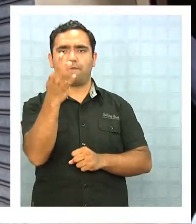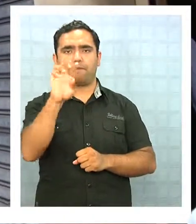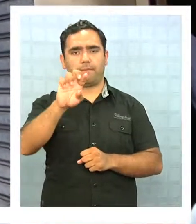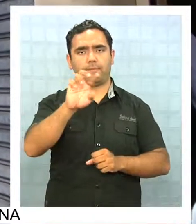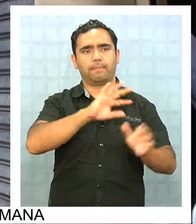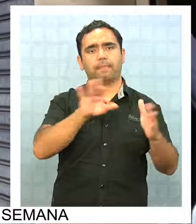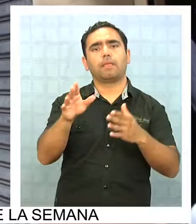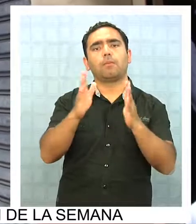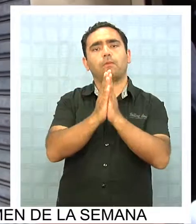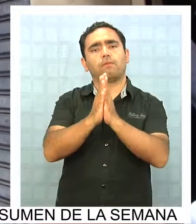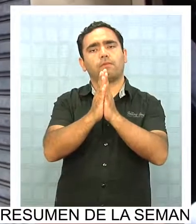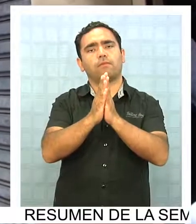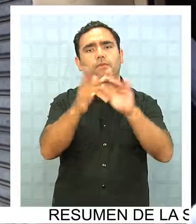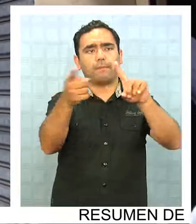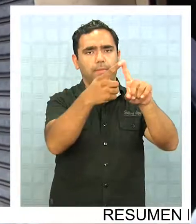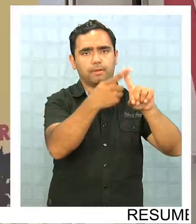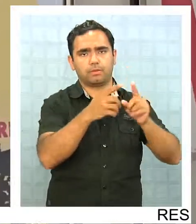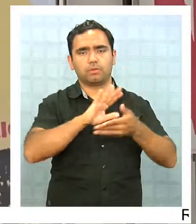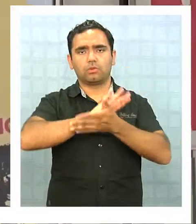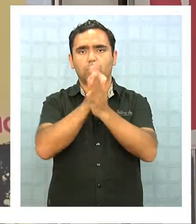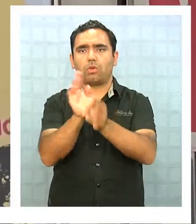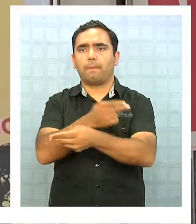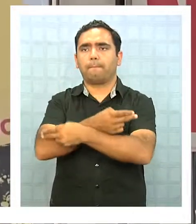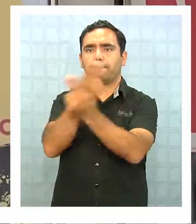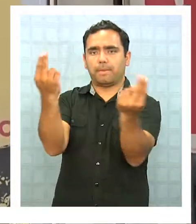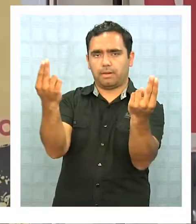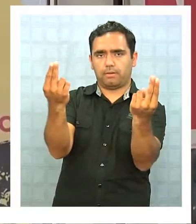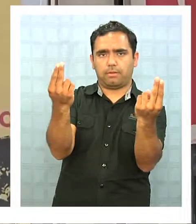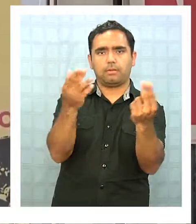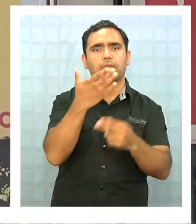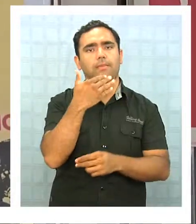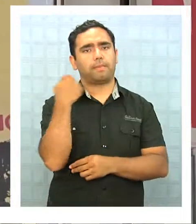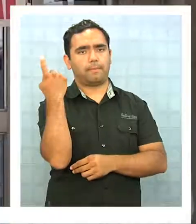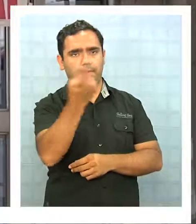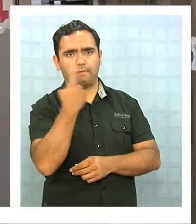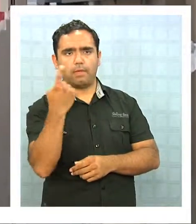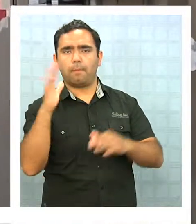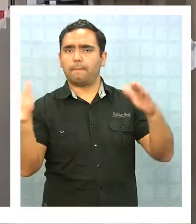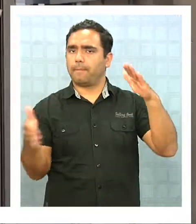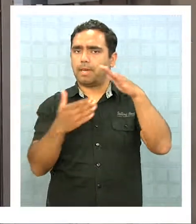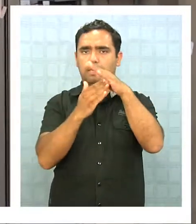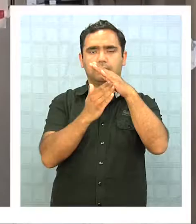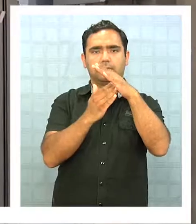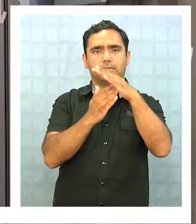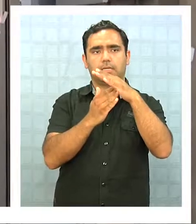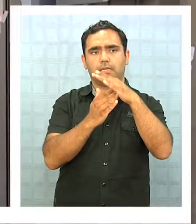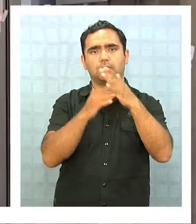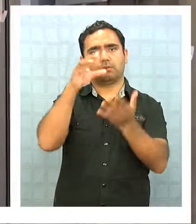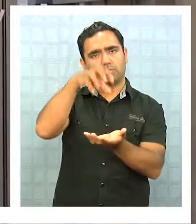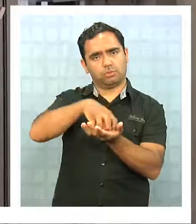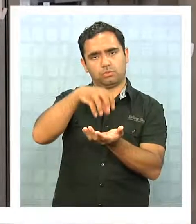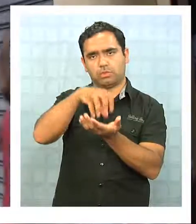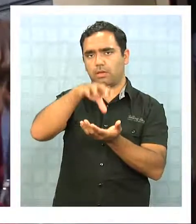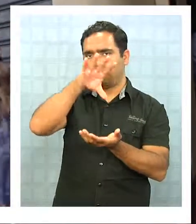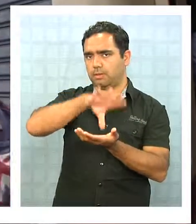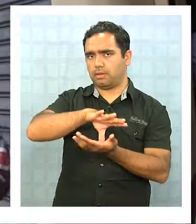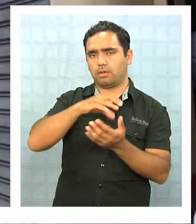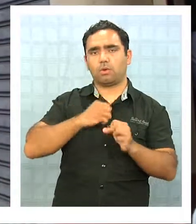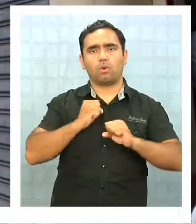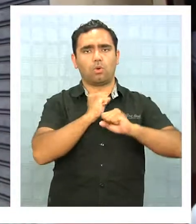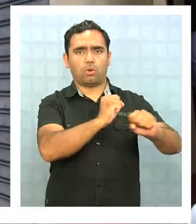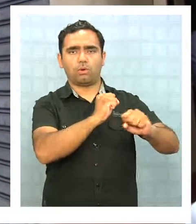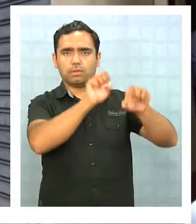participación de todo el sector, tanto público como privado, en paralizar la ciudad, el país, en contra